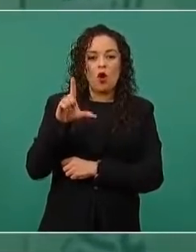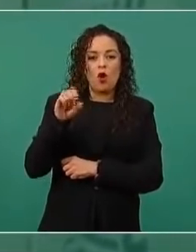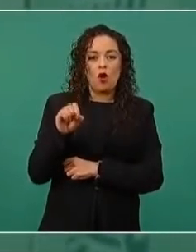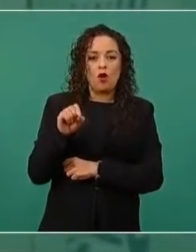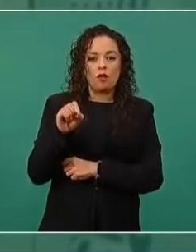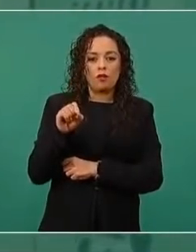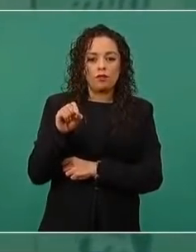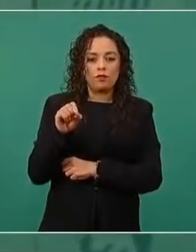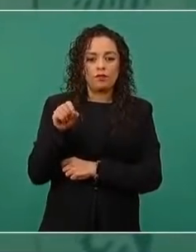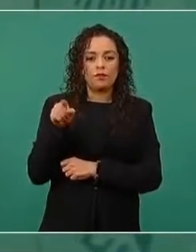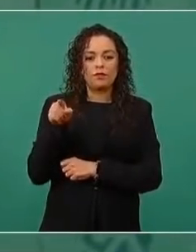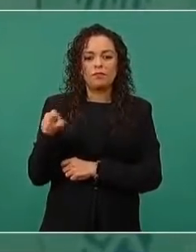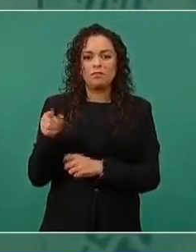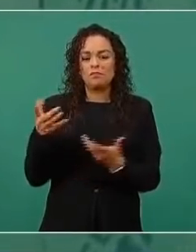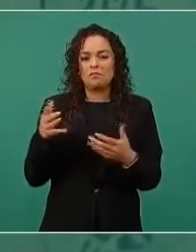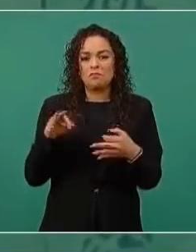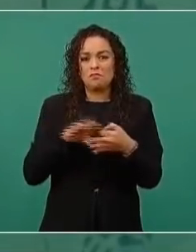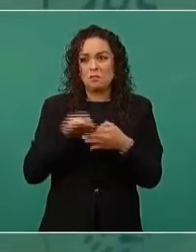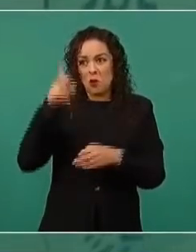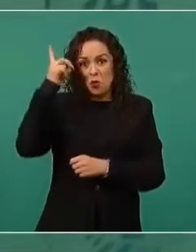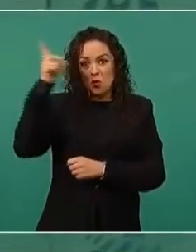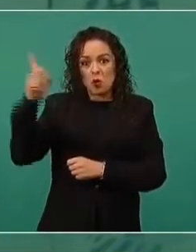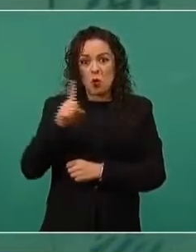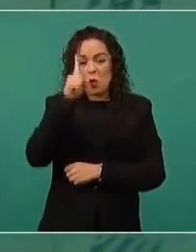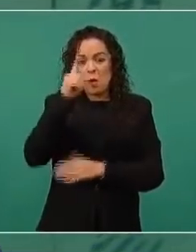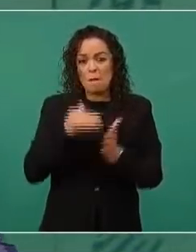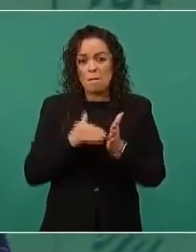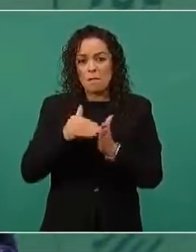tenía pues casi 1 millón de hectáreas,